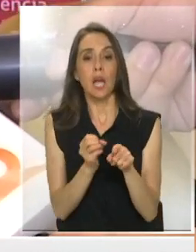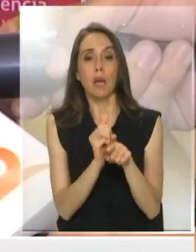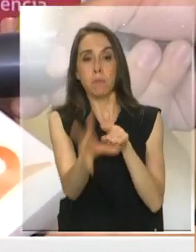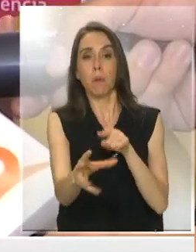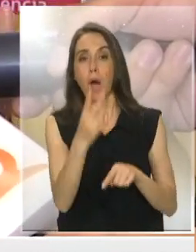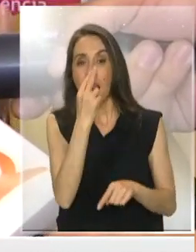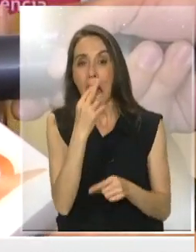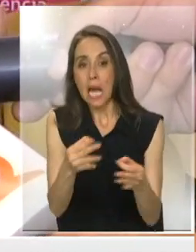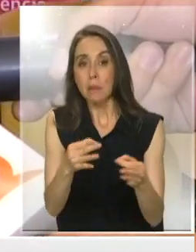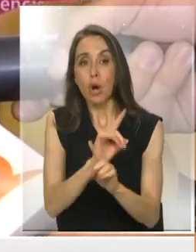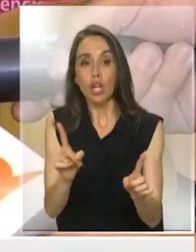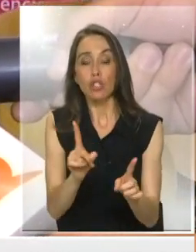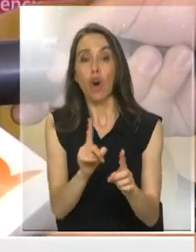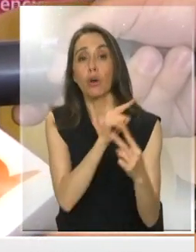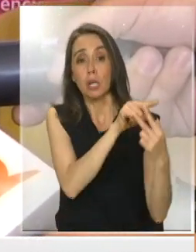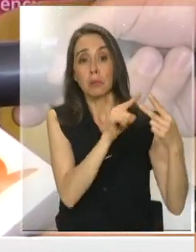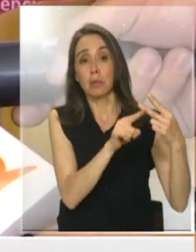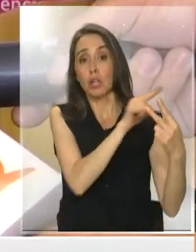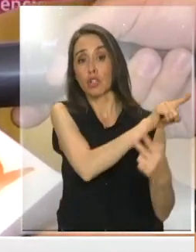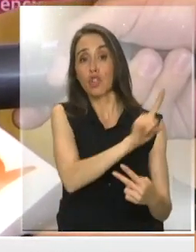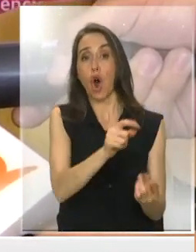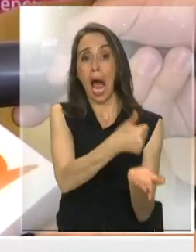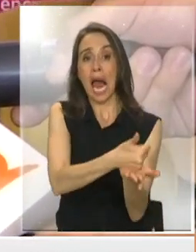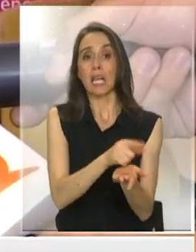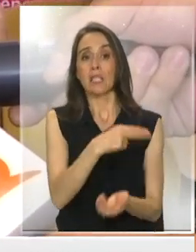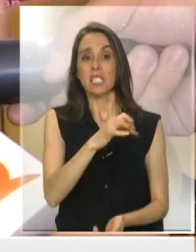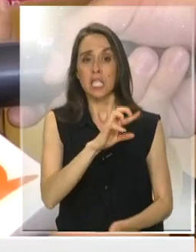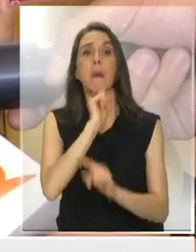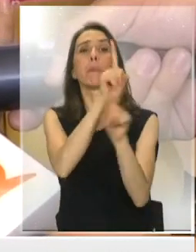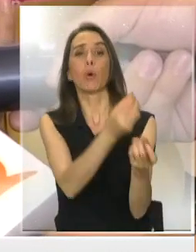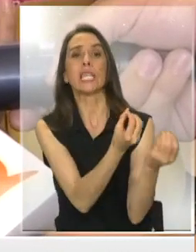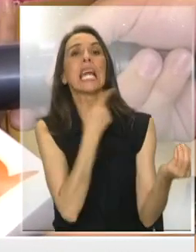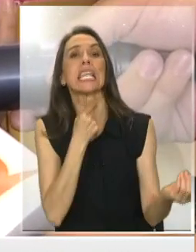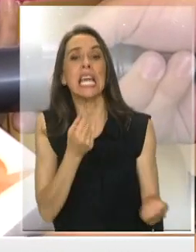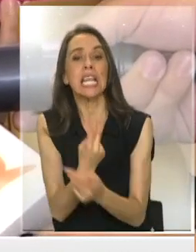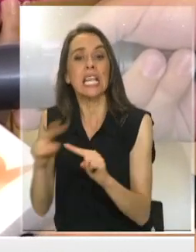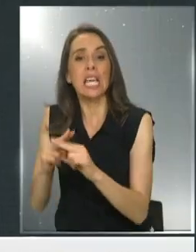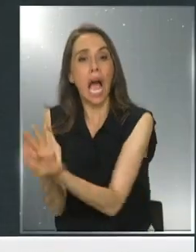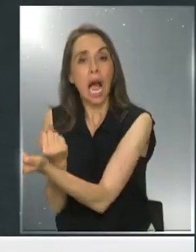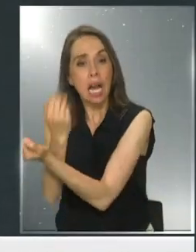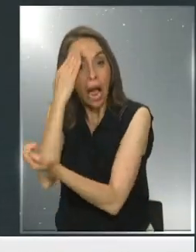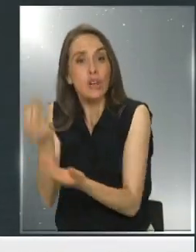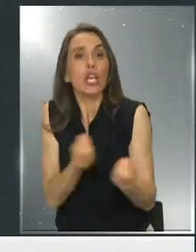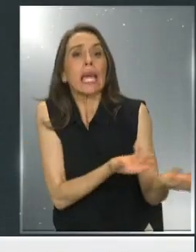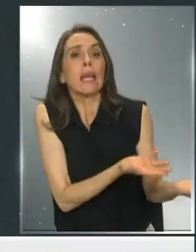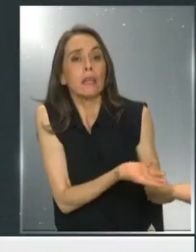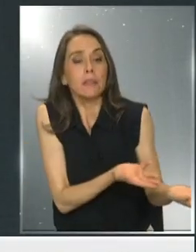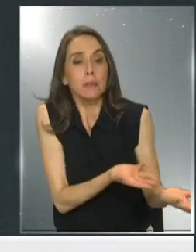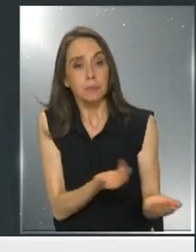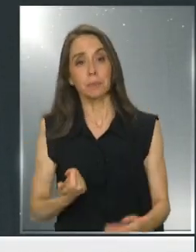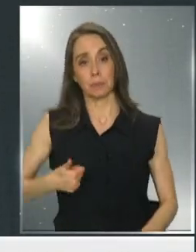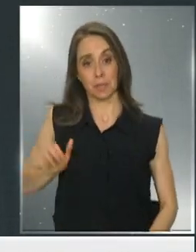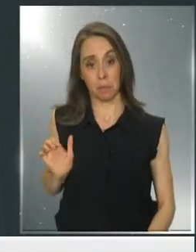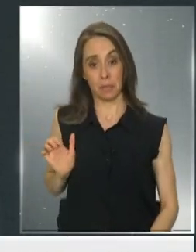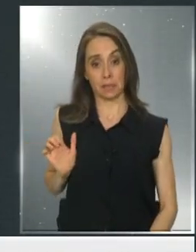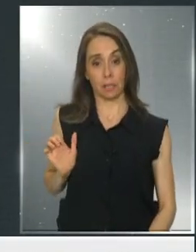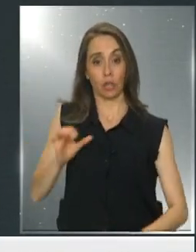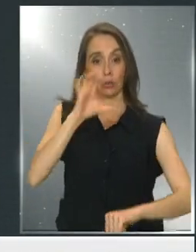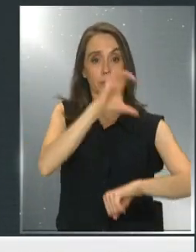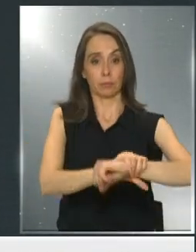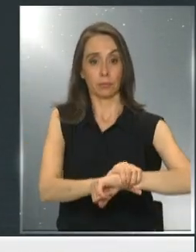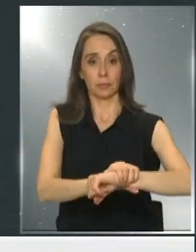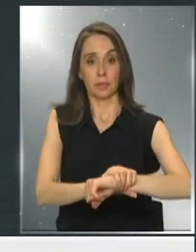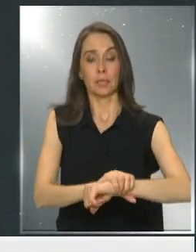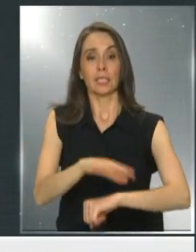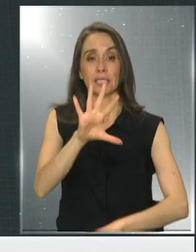lacrimógenas. Gases lacrimógenos. Entonces mi pregunta es, ¿qué quiere que haga Carabineros? La Policía de Investigaciones logró la detención